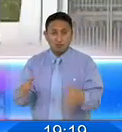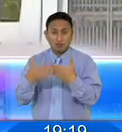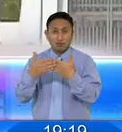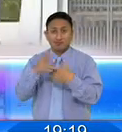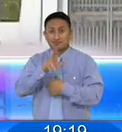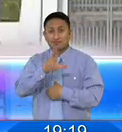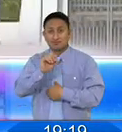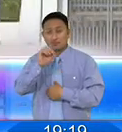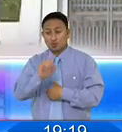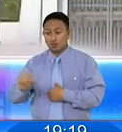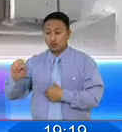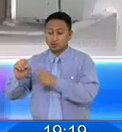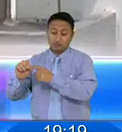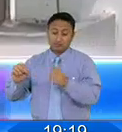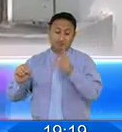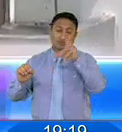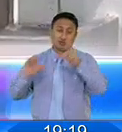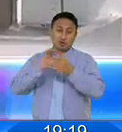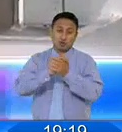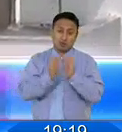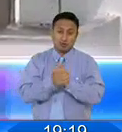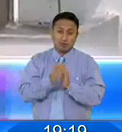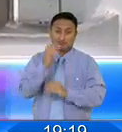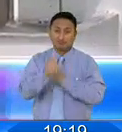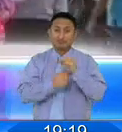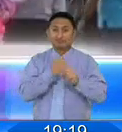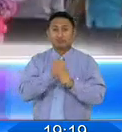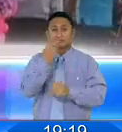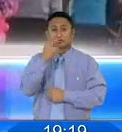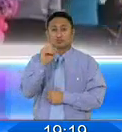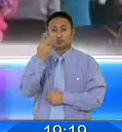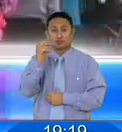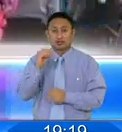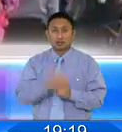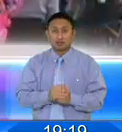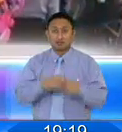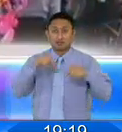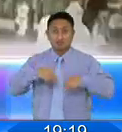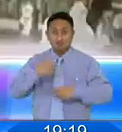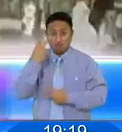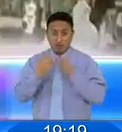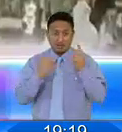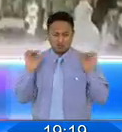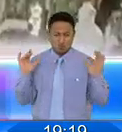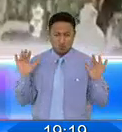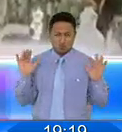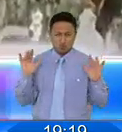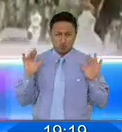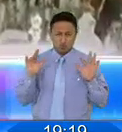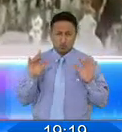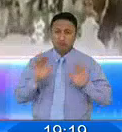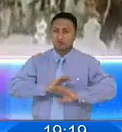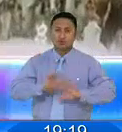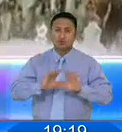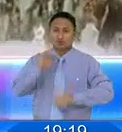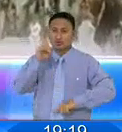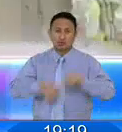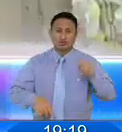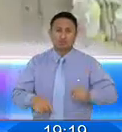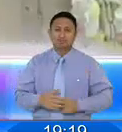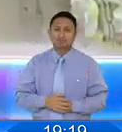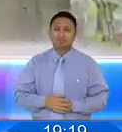el 30 de octubre hasta el 3 de noviembre del 2020, evitando así las visitas masivas durante el Día de los